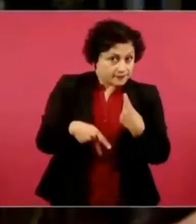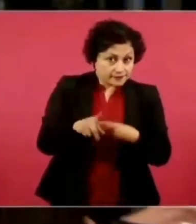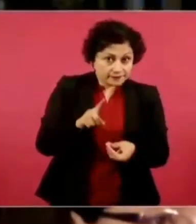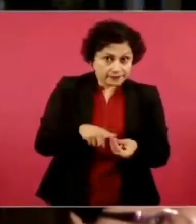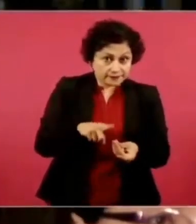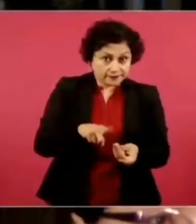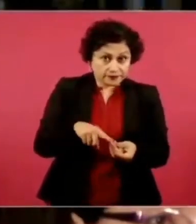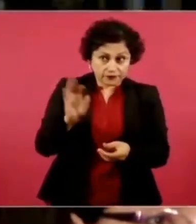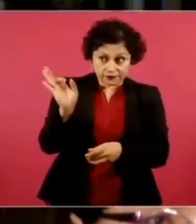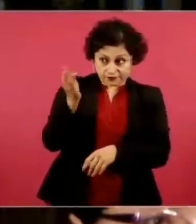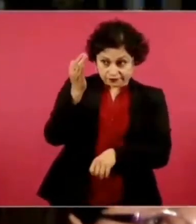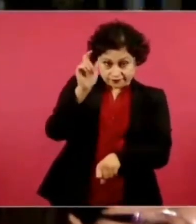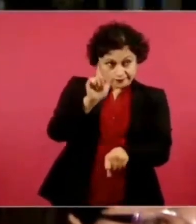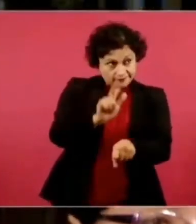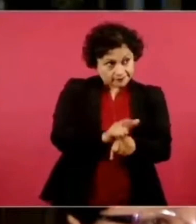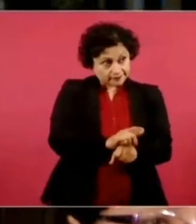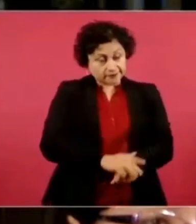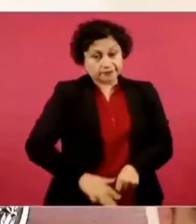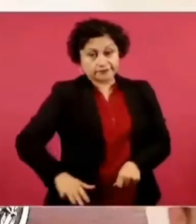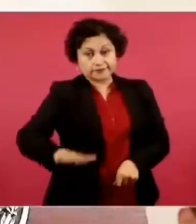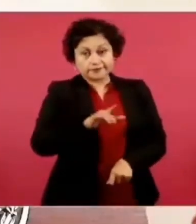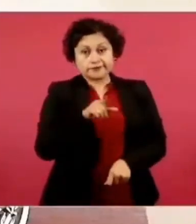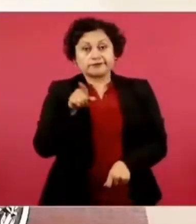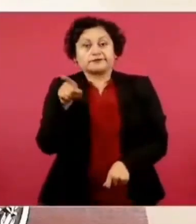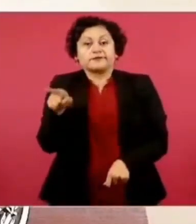¿por qué van a dar a conocer cuánto ganan?